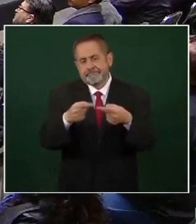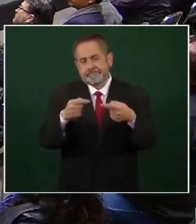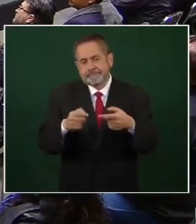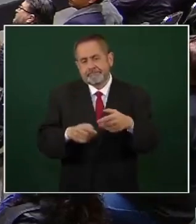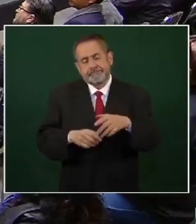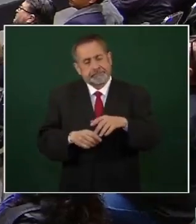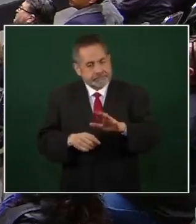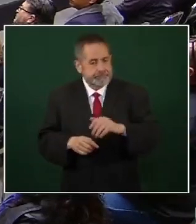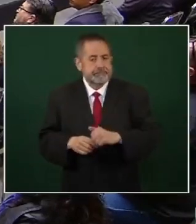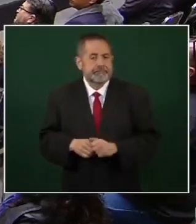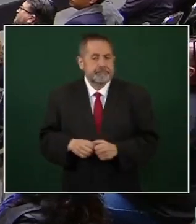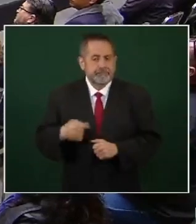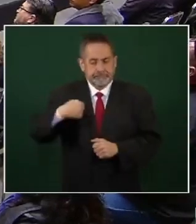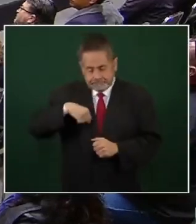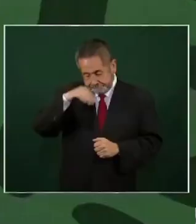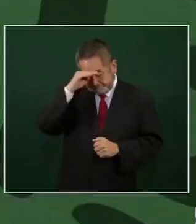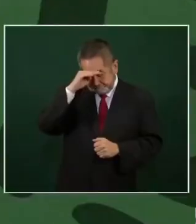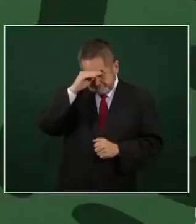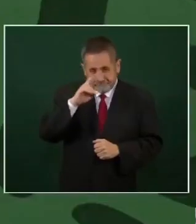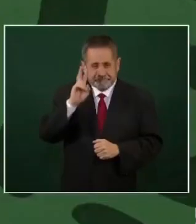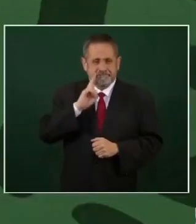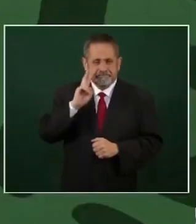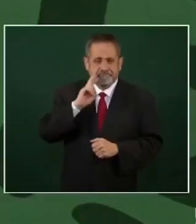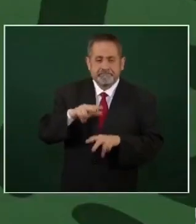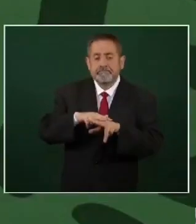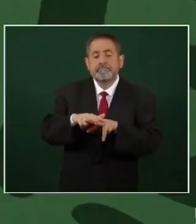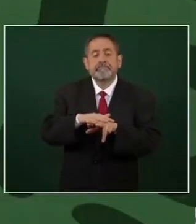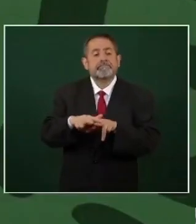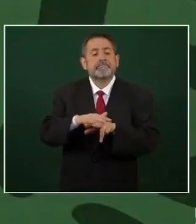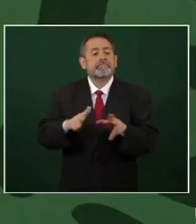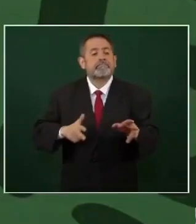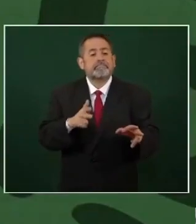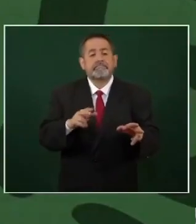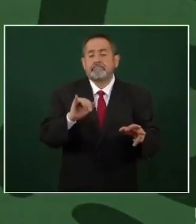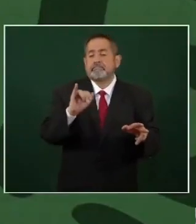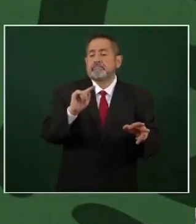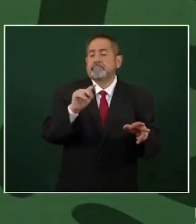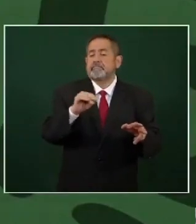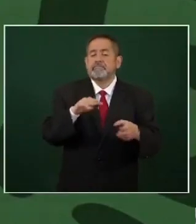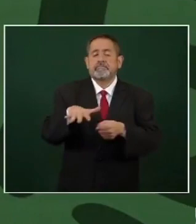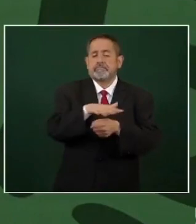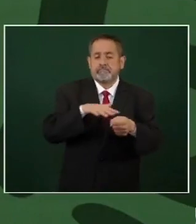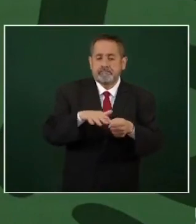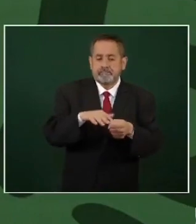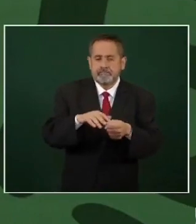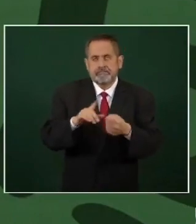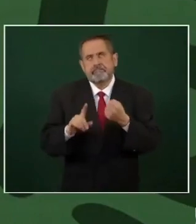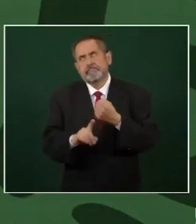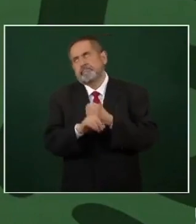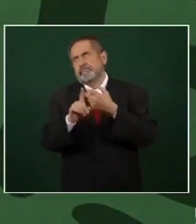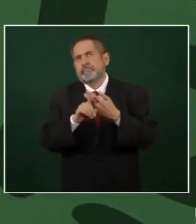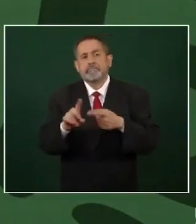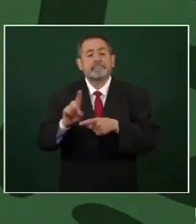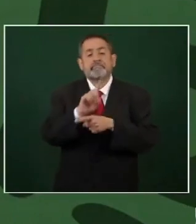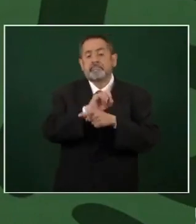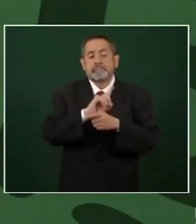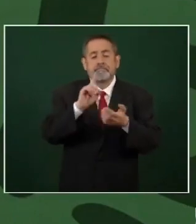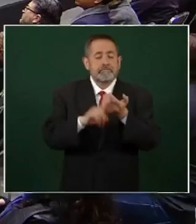línea del tren del Istmo, otro conflicto de los años